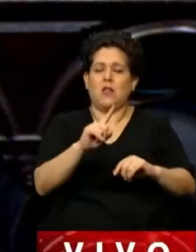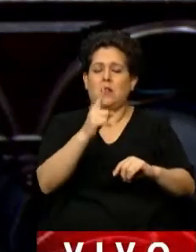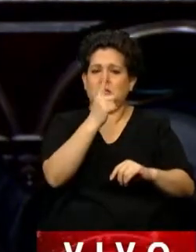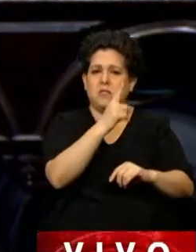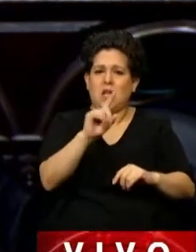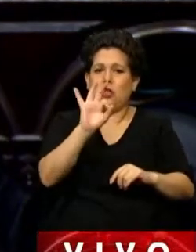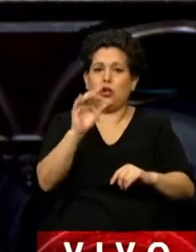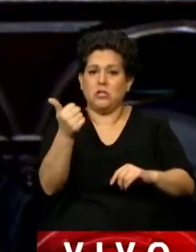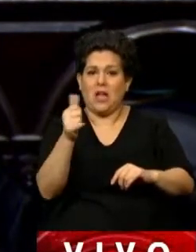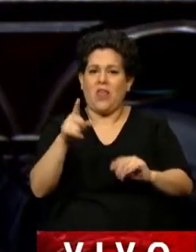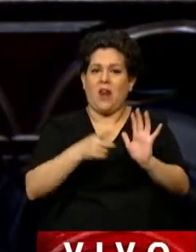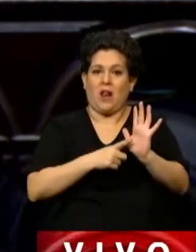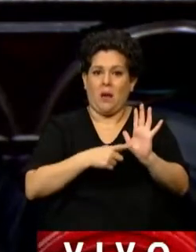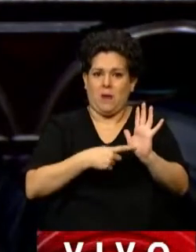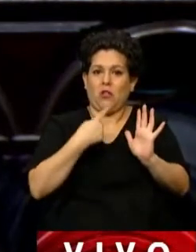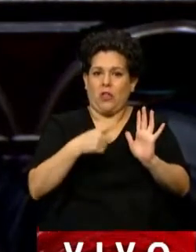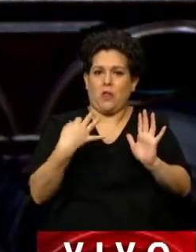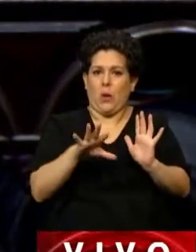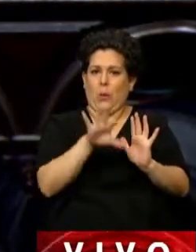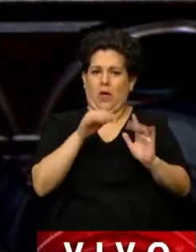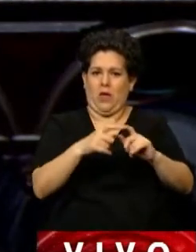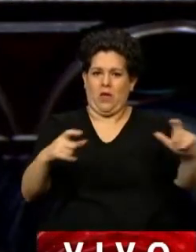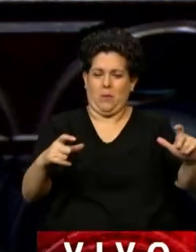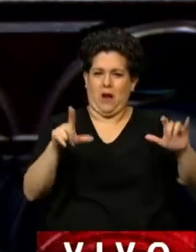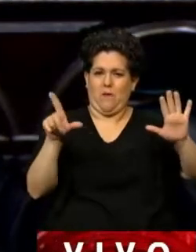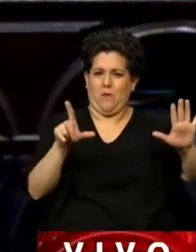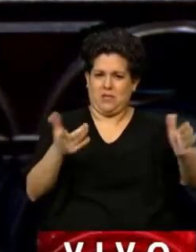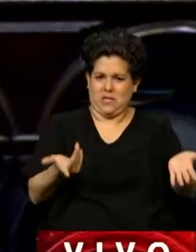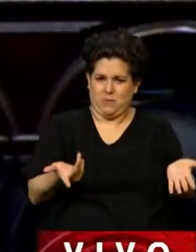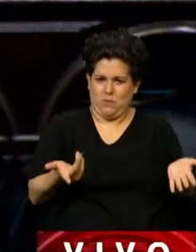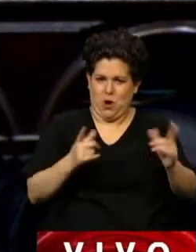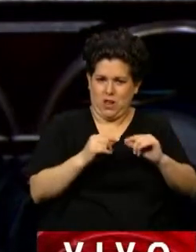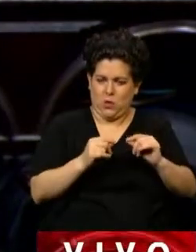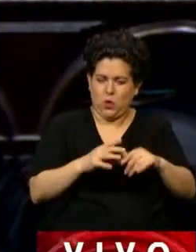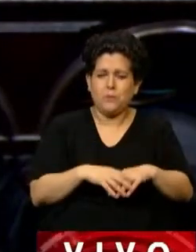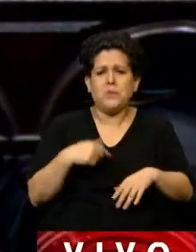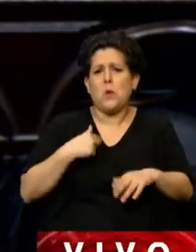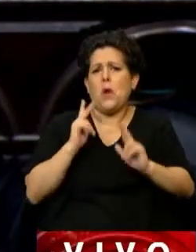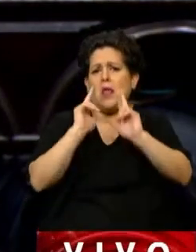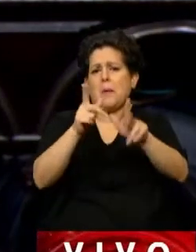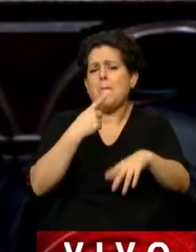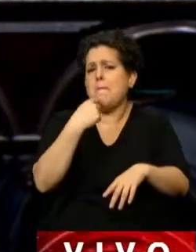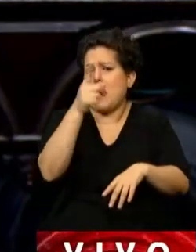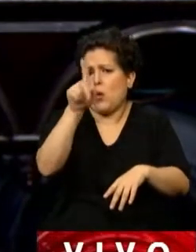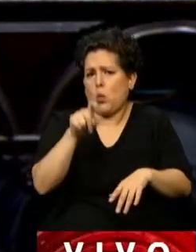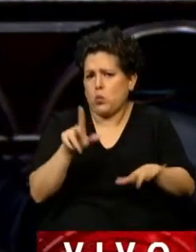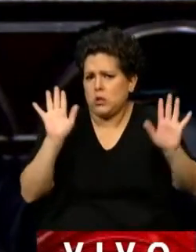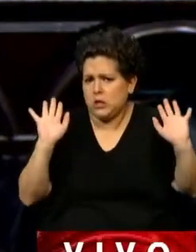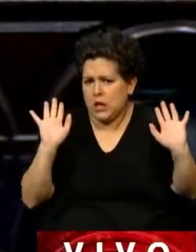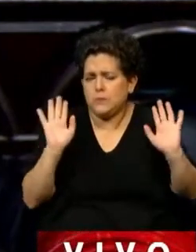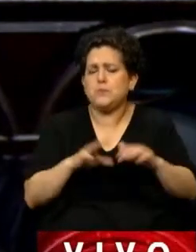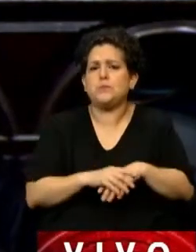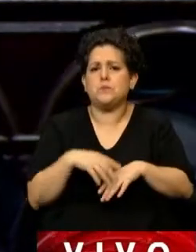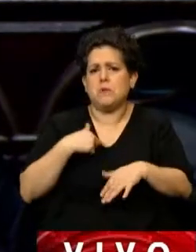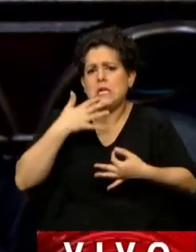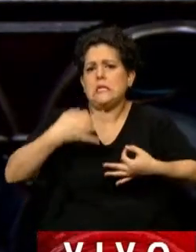del reglamento. Tercero, y yo lo voy a plantear solamente como signo de pregunta, porque acá se dijeron muchas cosas, con una